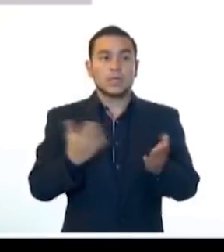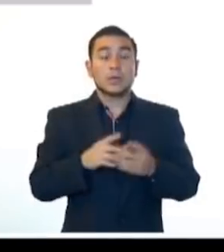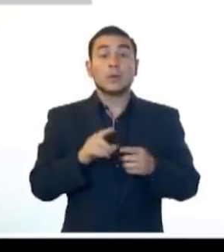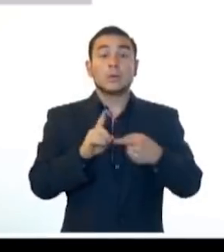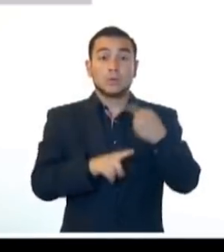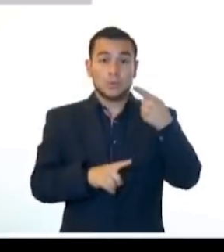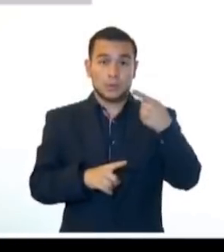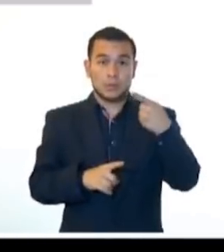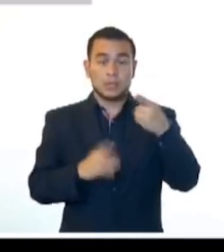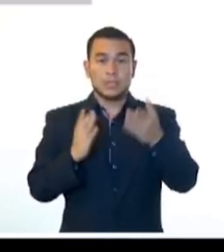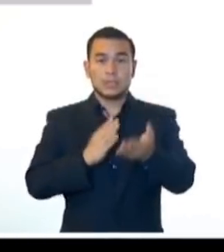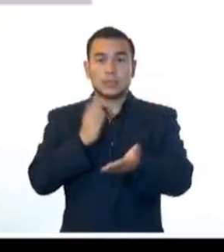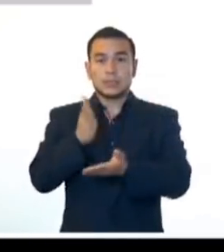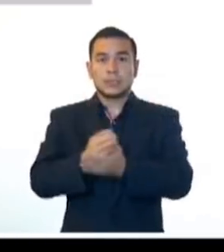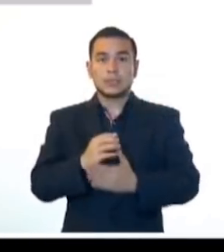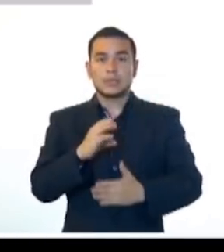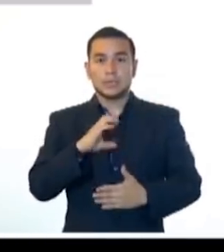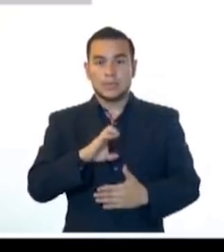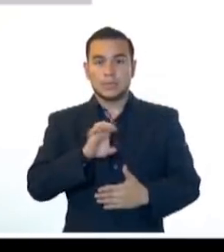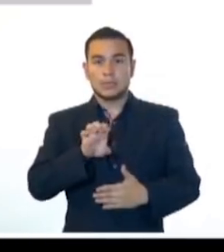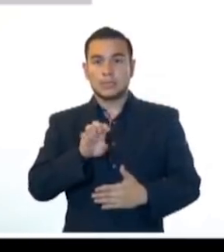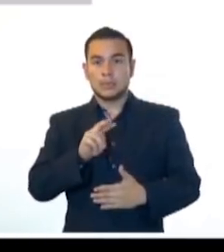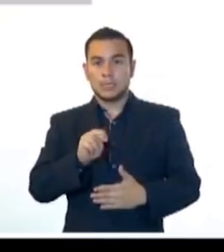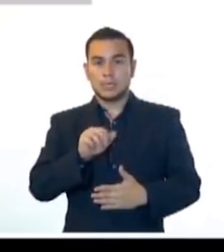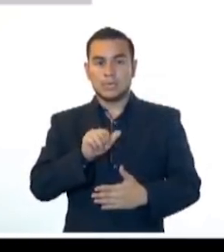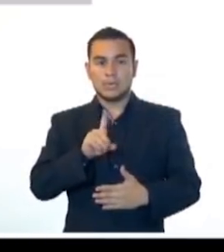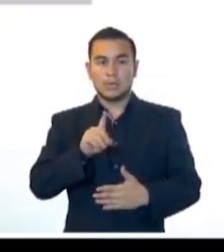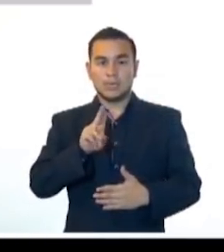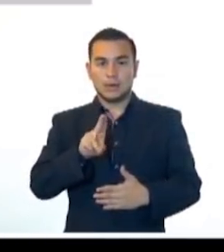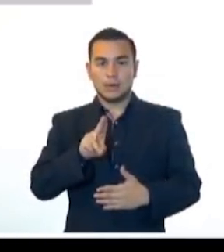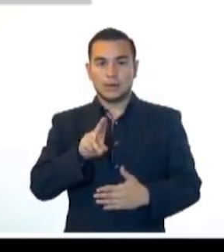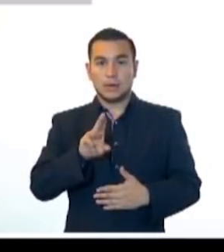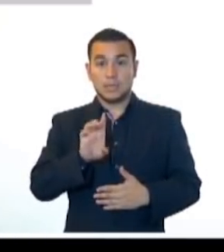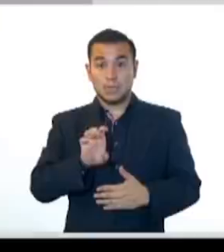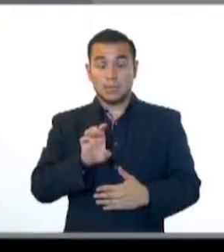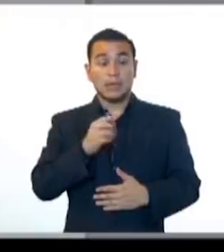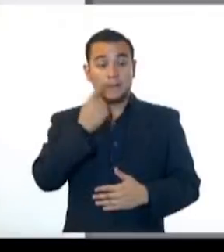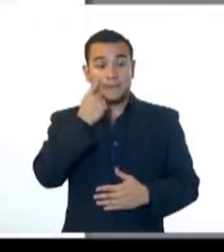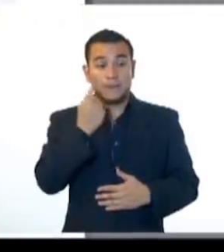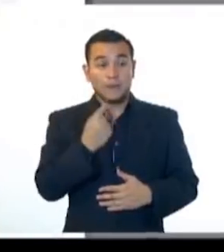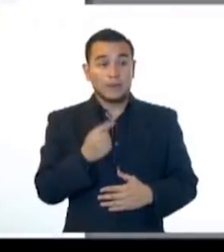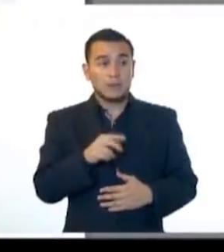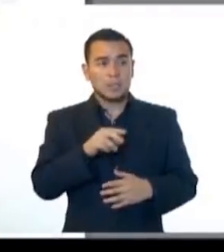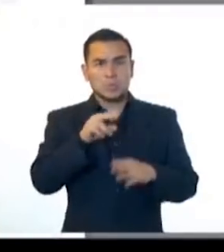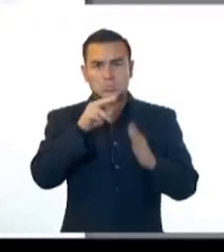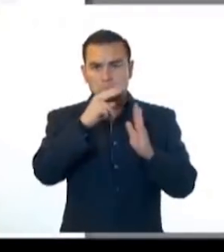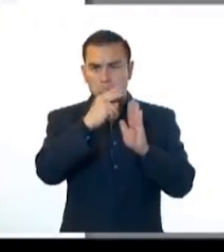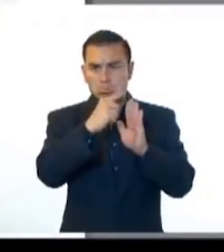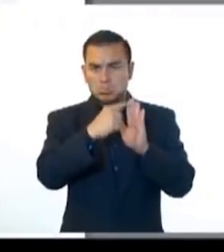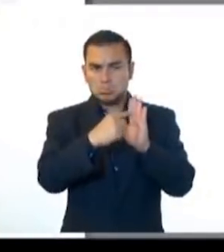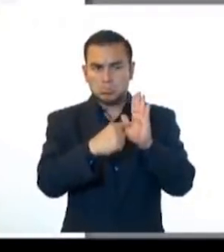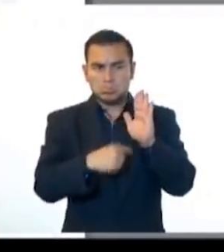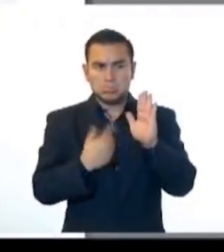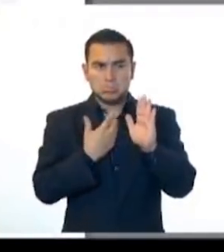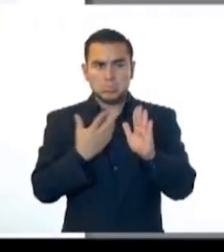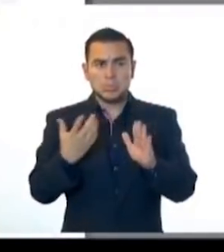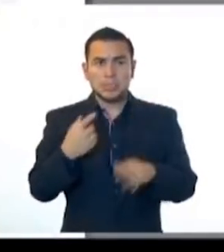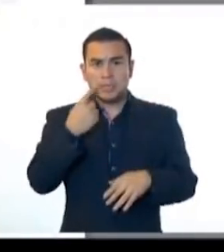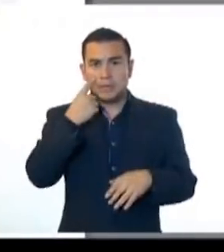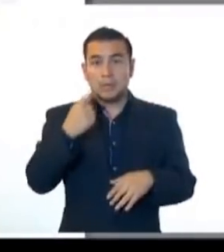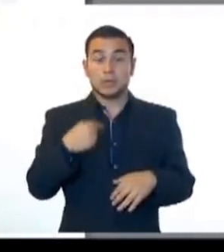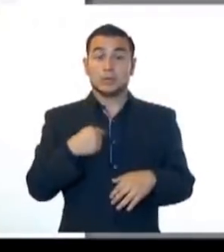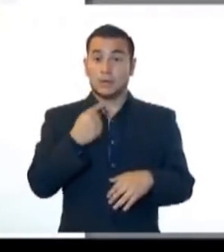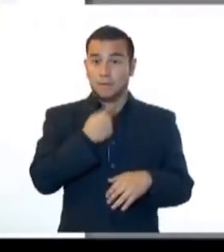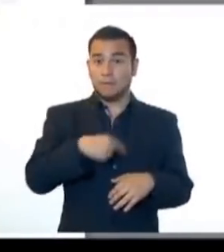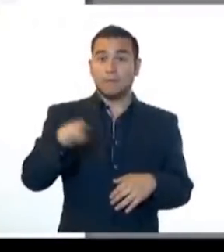Una es ir a uno de los SENADES que están en todo el país y ahí están las ubicaciones de los SENADES. Va al SENADE, si lo paran en la calle usted dice